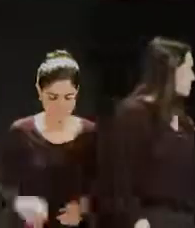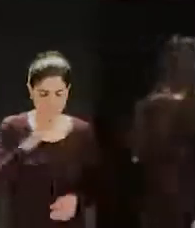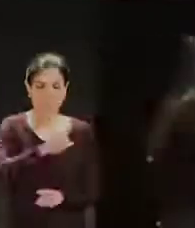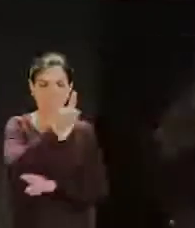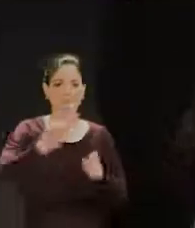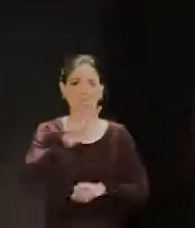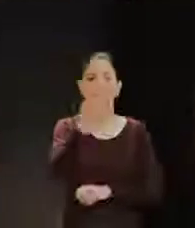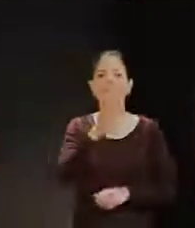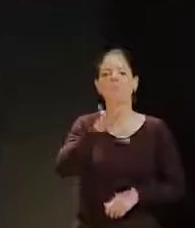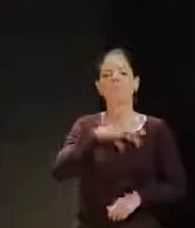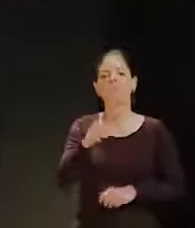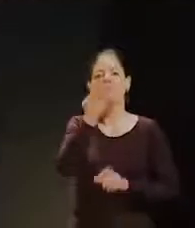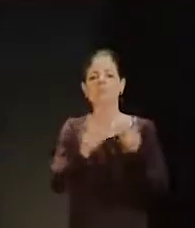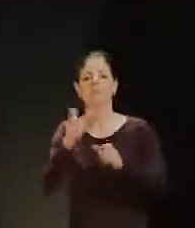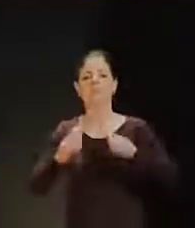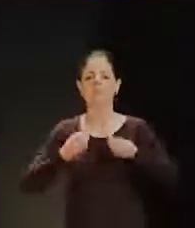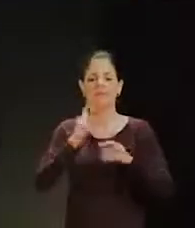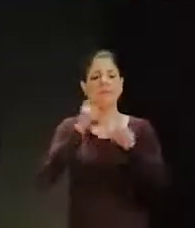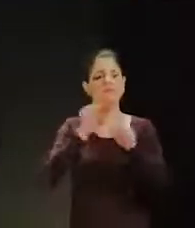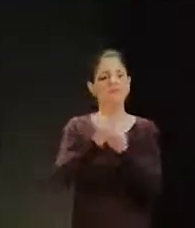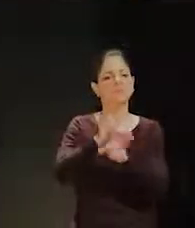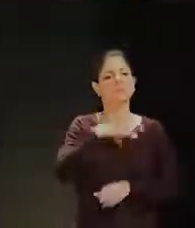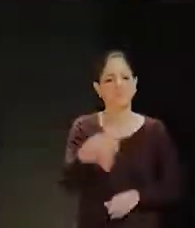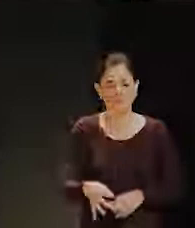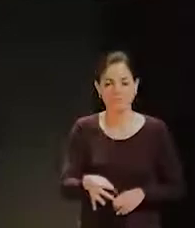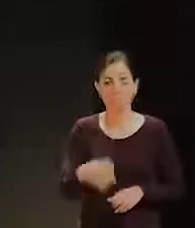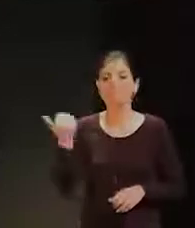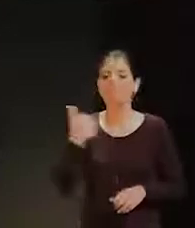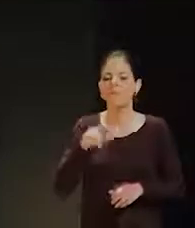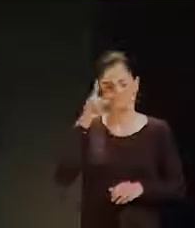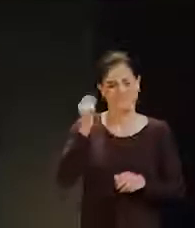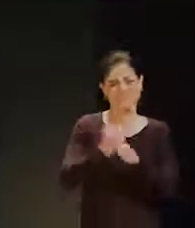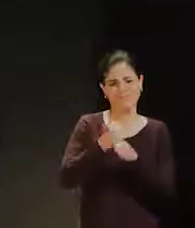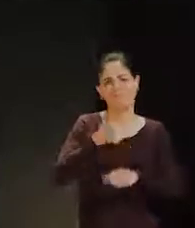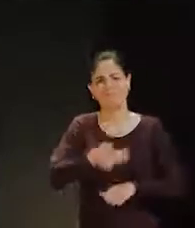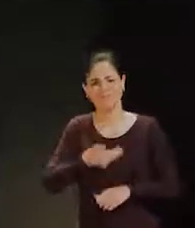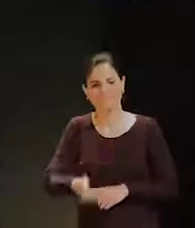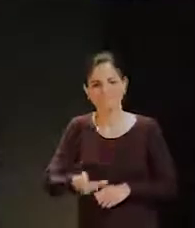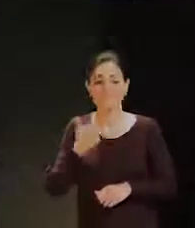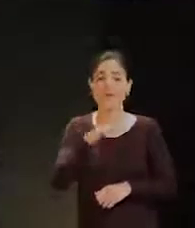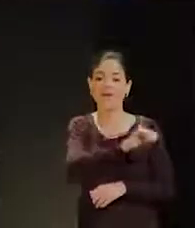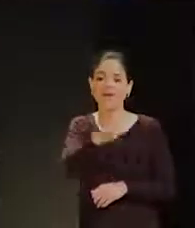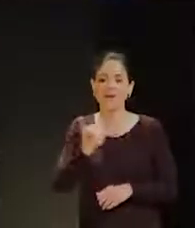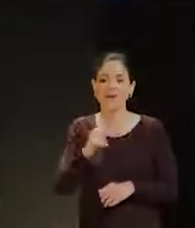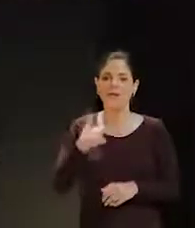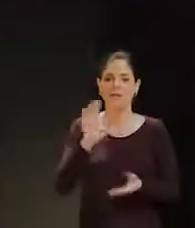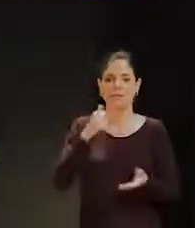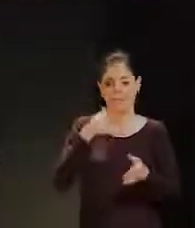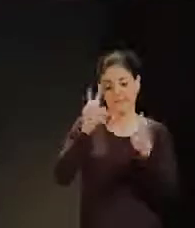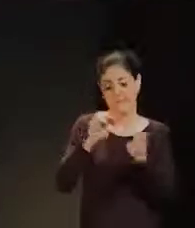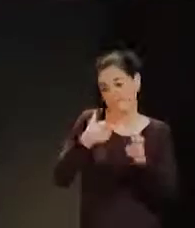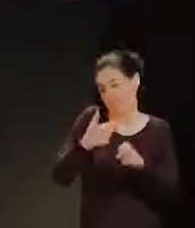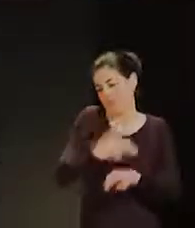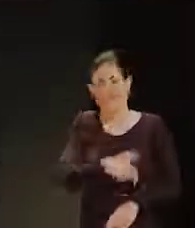es, ¿pueden verdaderamente vivir de su trabajo? Si ya la precariedad que existe en nuestro campo,